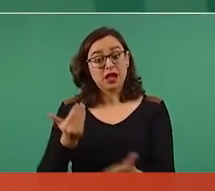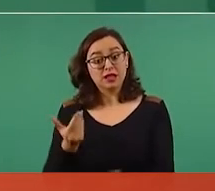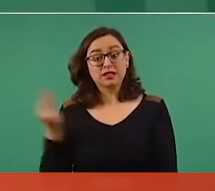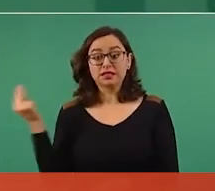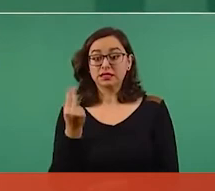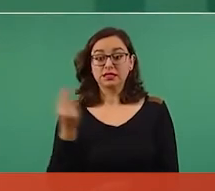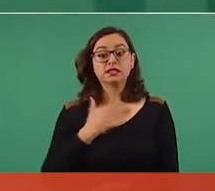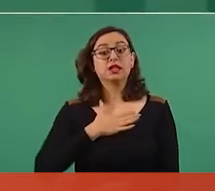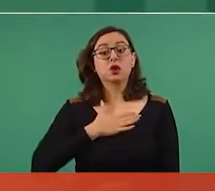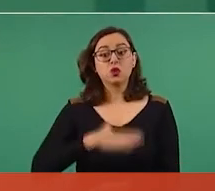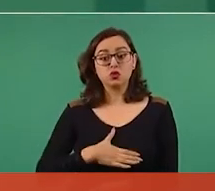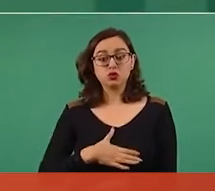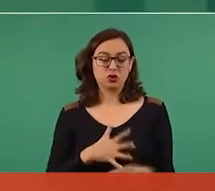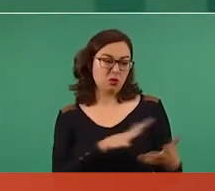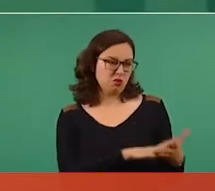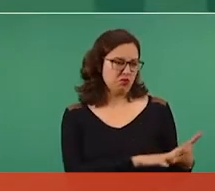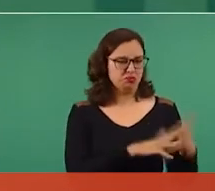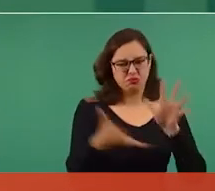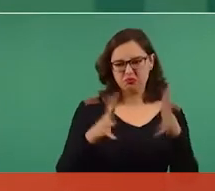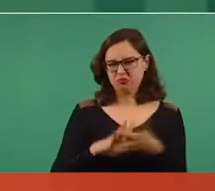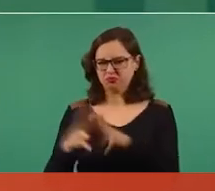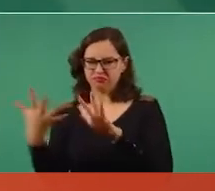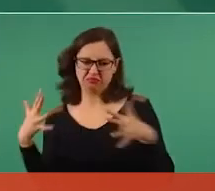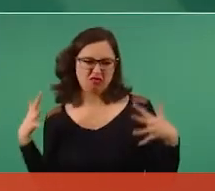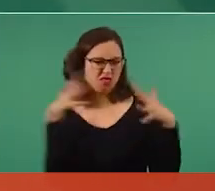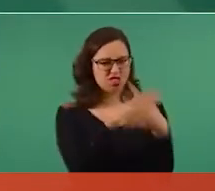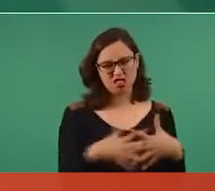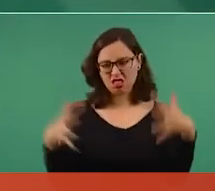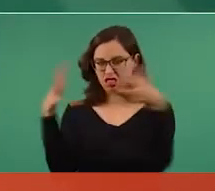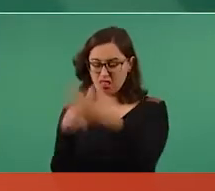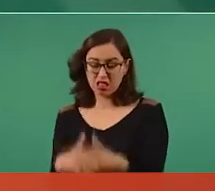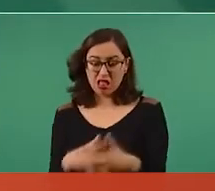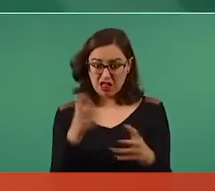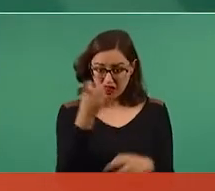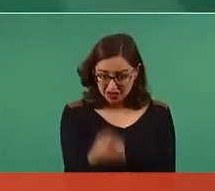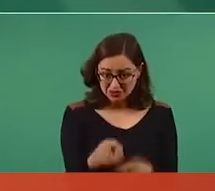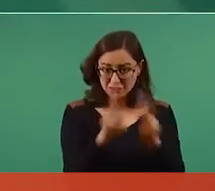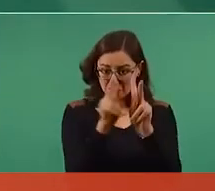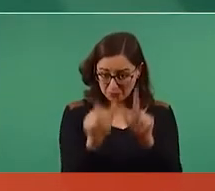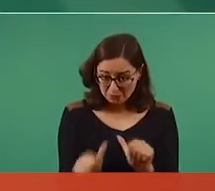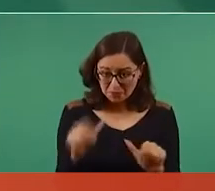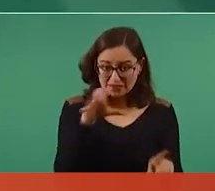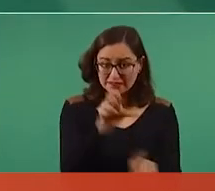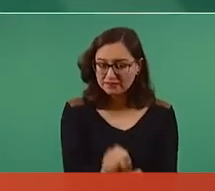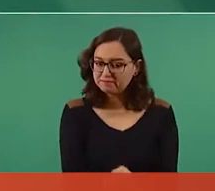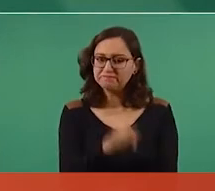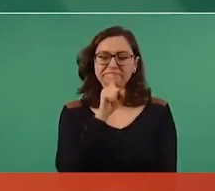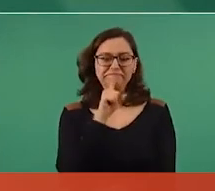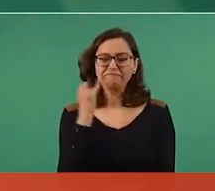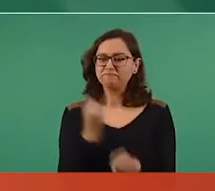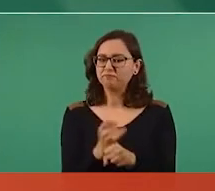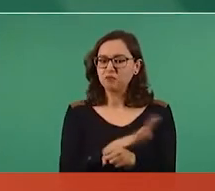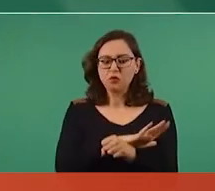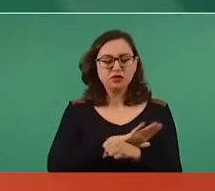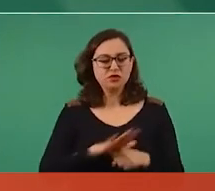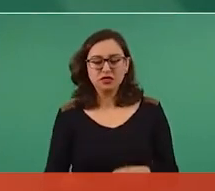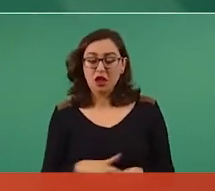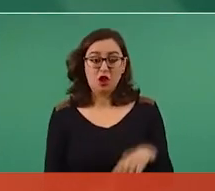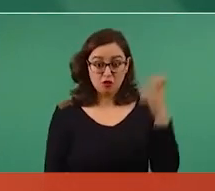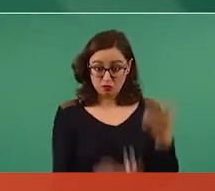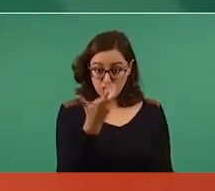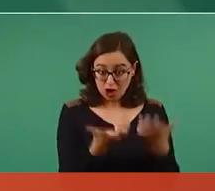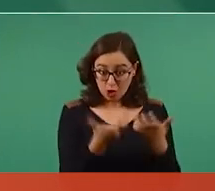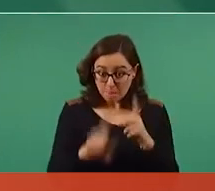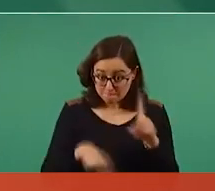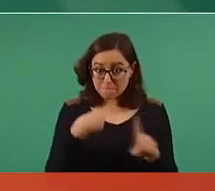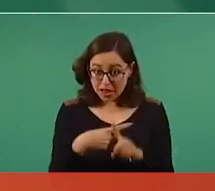No se puede enfrentar la violencia con la violencia. No se puede enfrentar el mal con el mal. No se puede apagar el fuego con